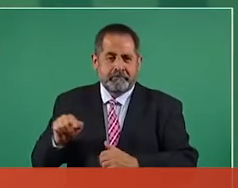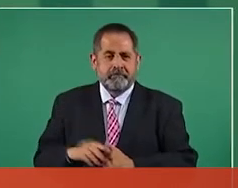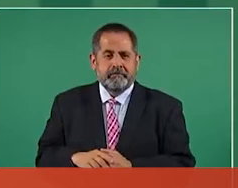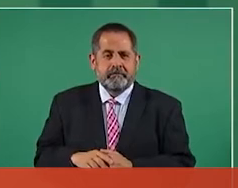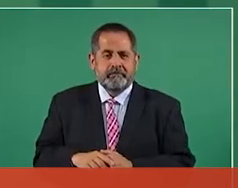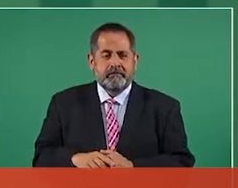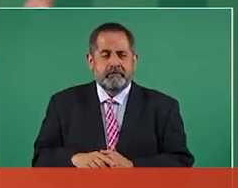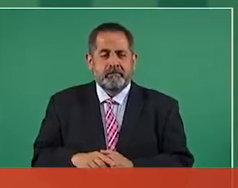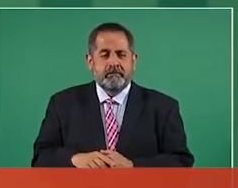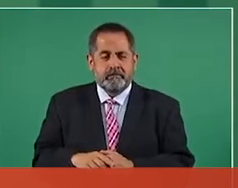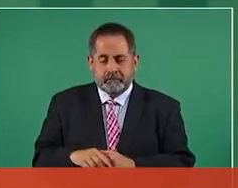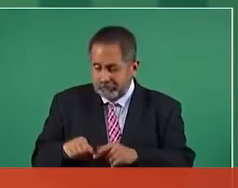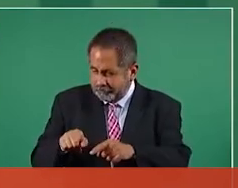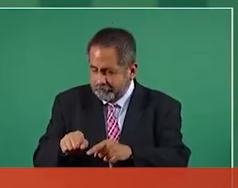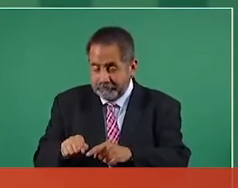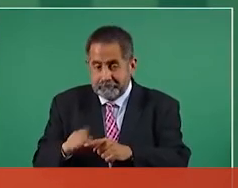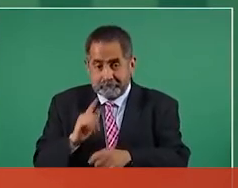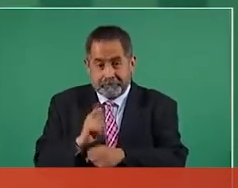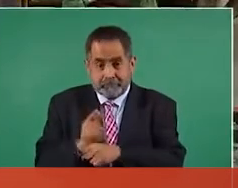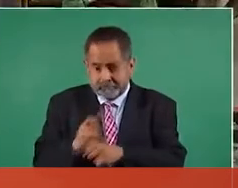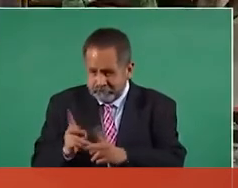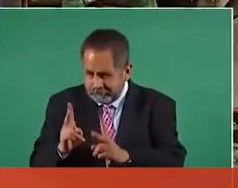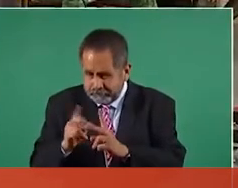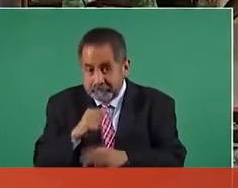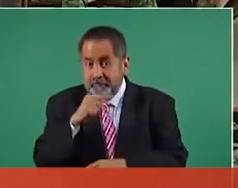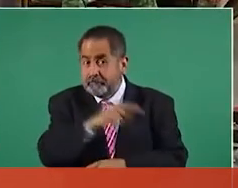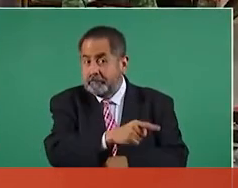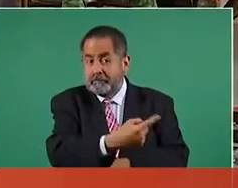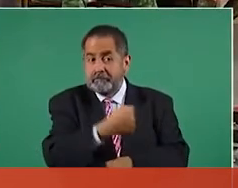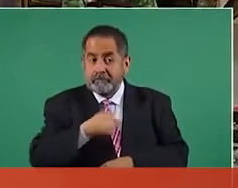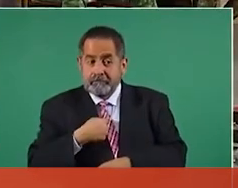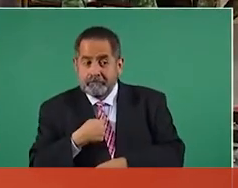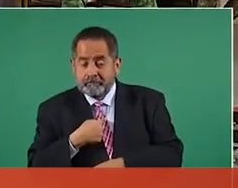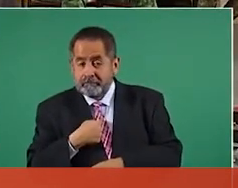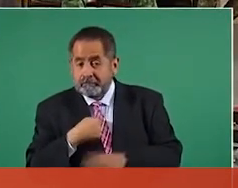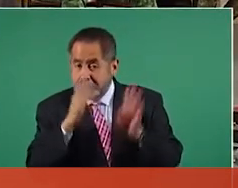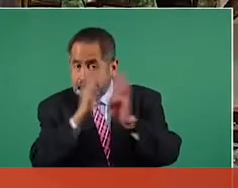me tocó escuchar, me mandaron una grabación,